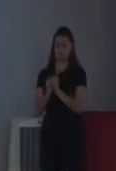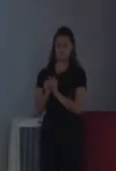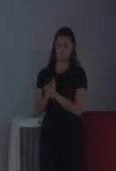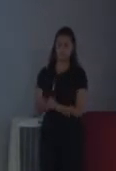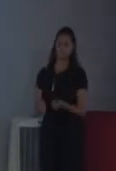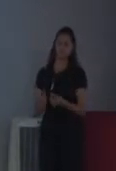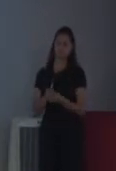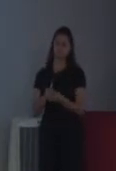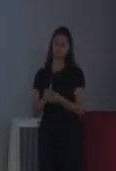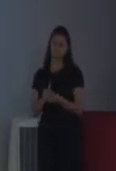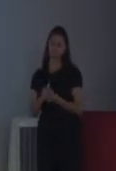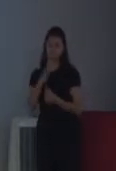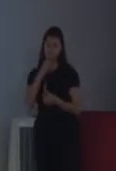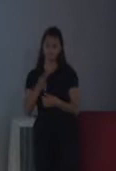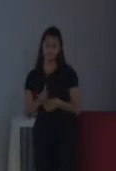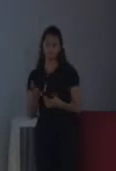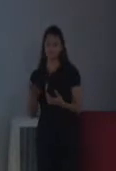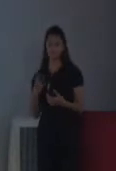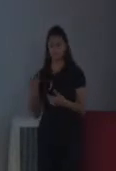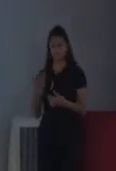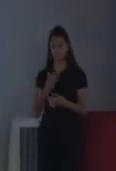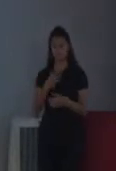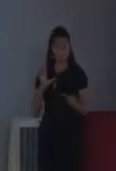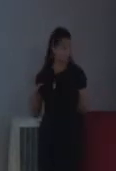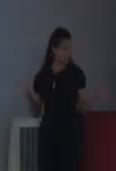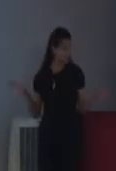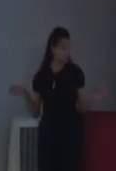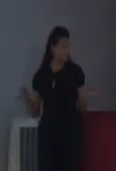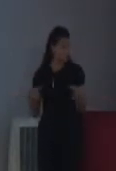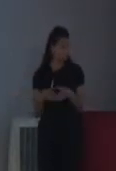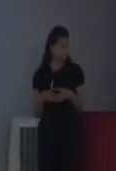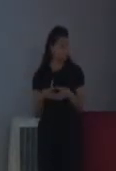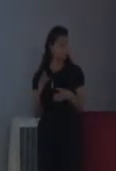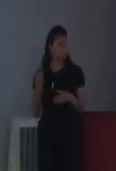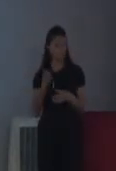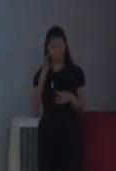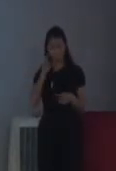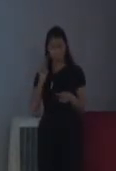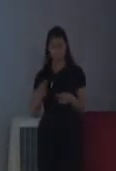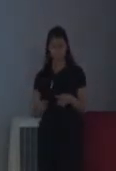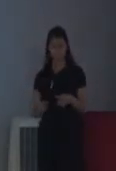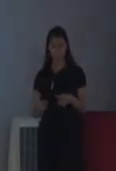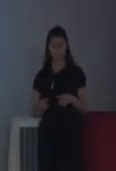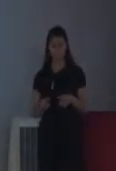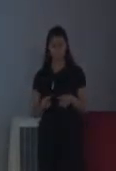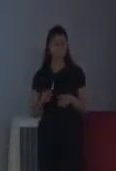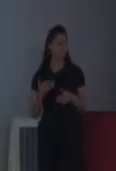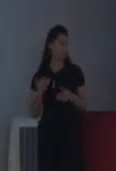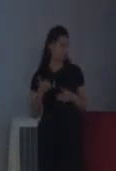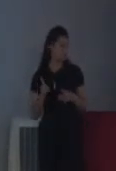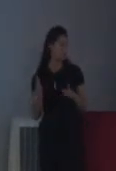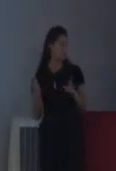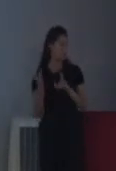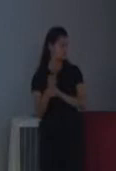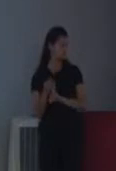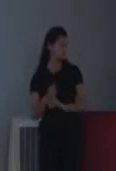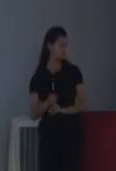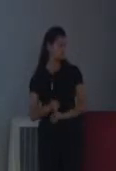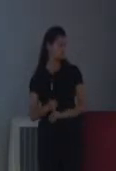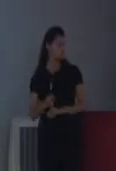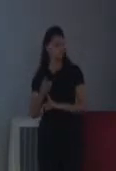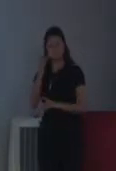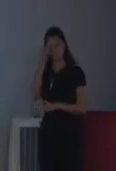deporte, que en sí, si los encerramos y si miramos, ya los